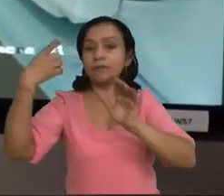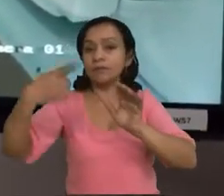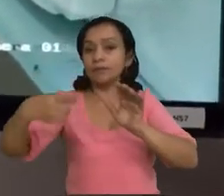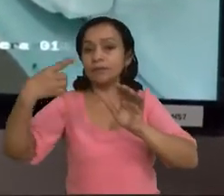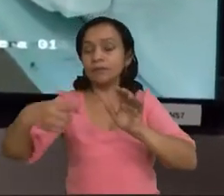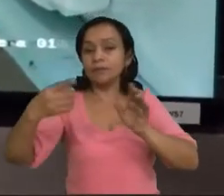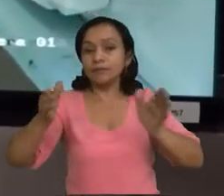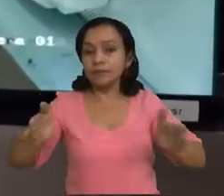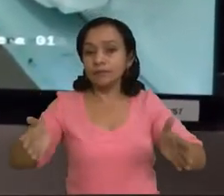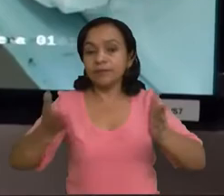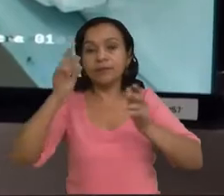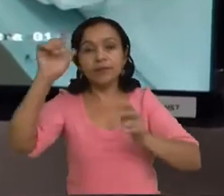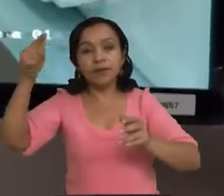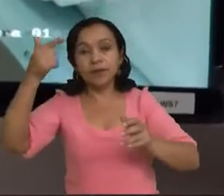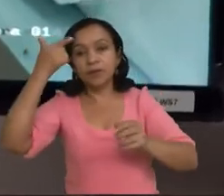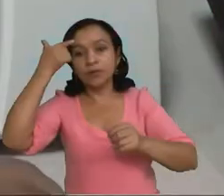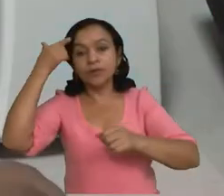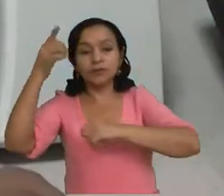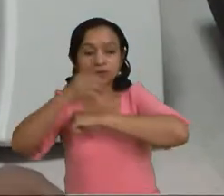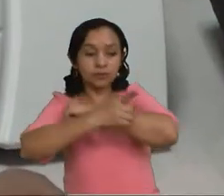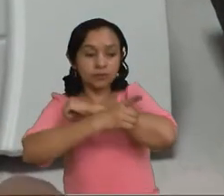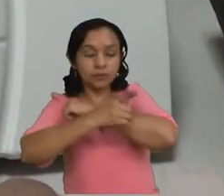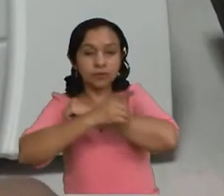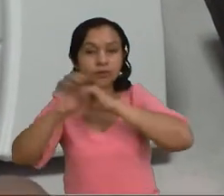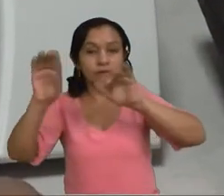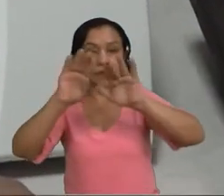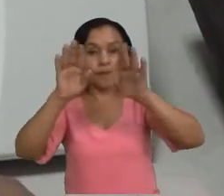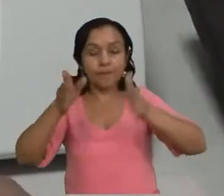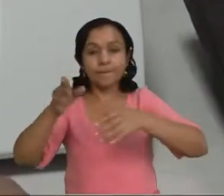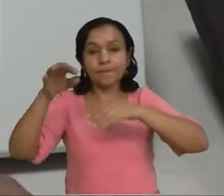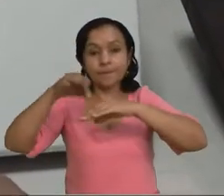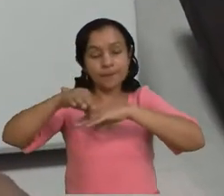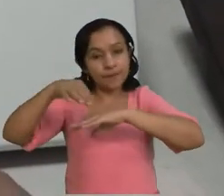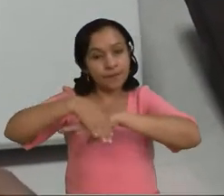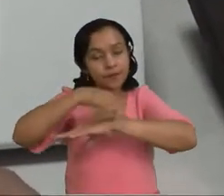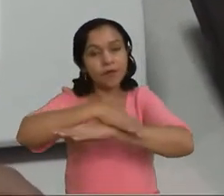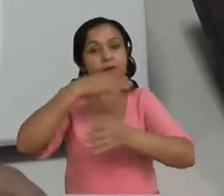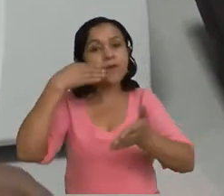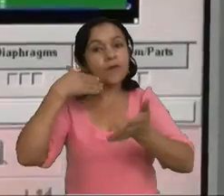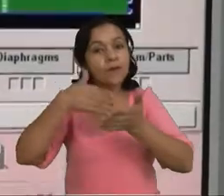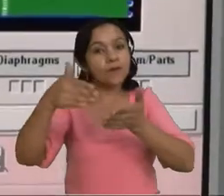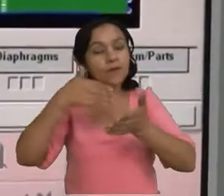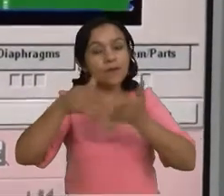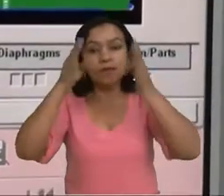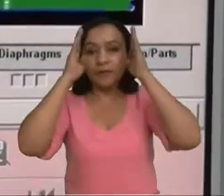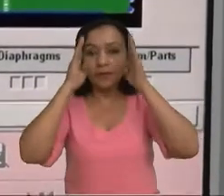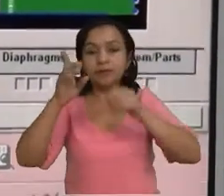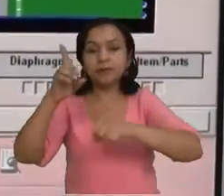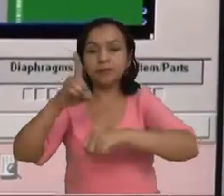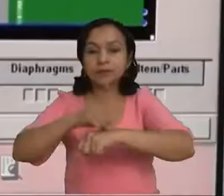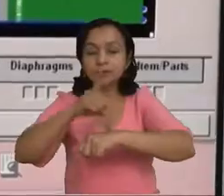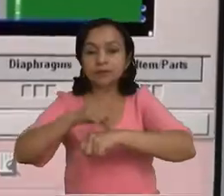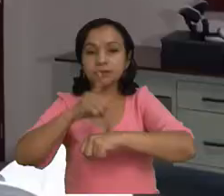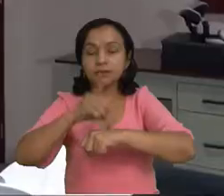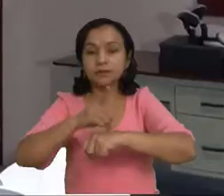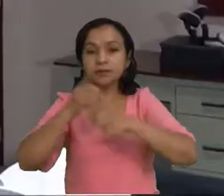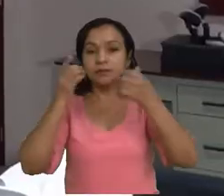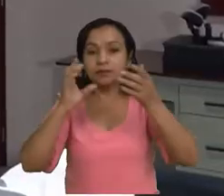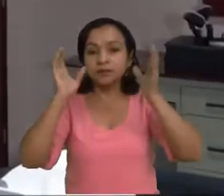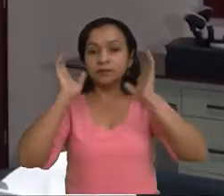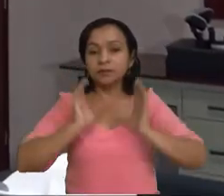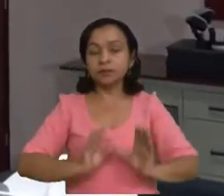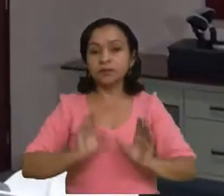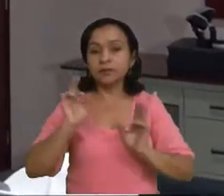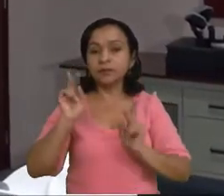que promueven el gobierno del comandante Daniel y la compañera Rosario facilita la atención médica y disminuye el impacto físico en los pacientes